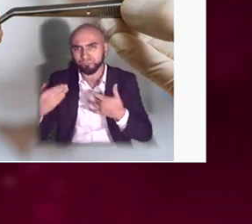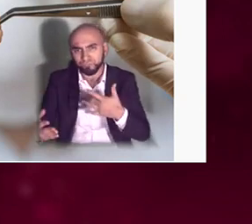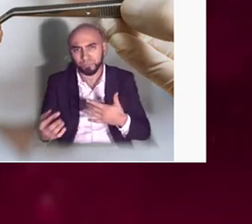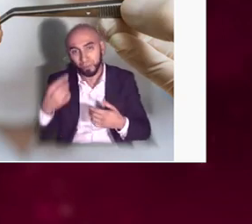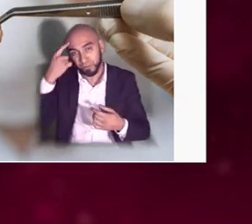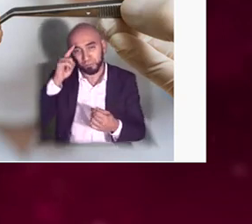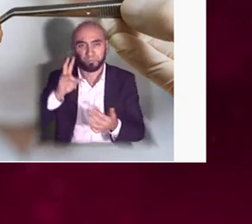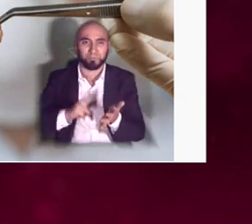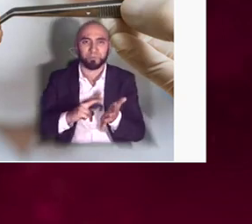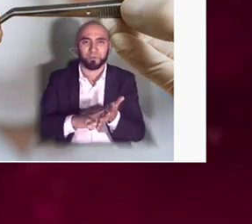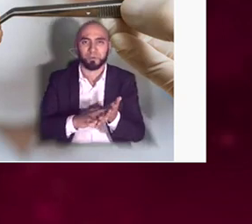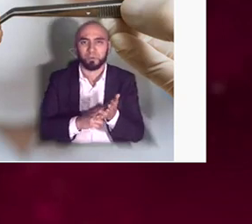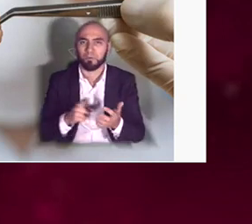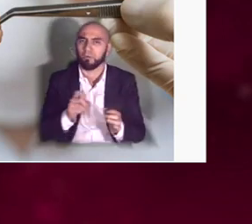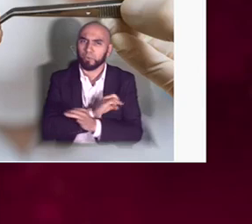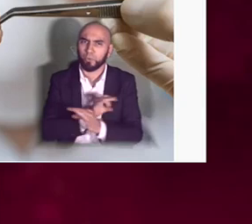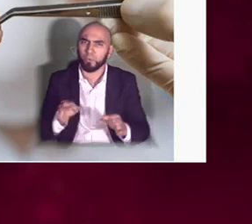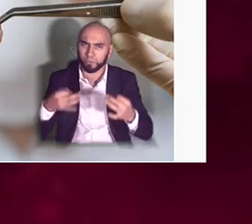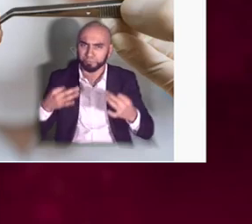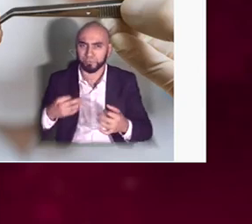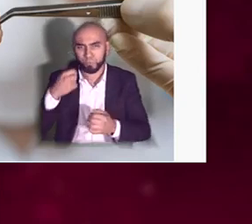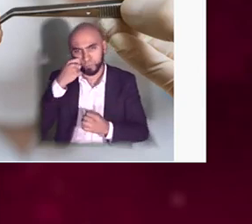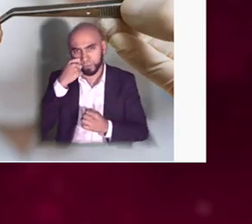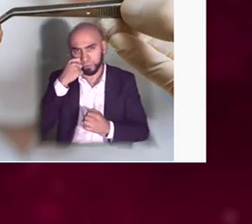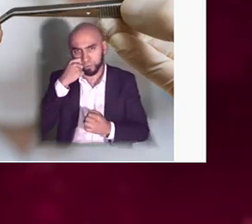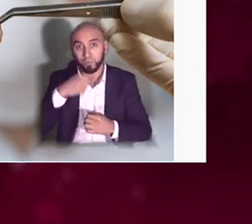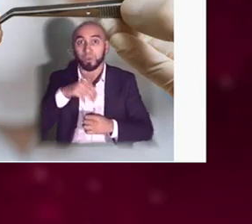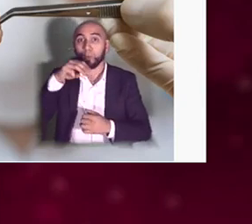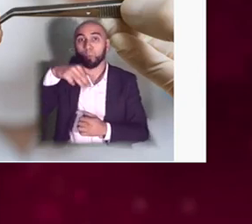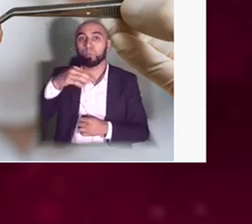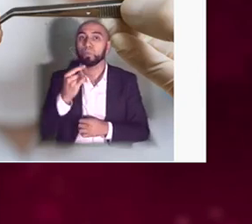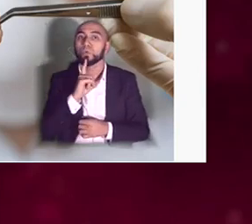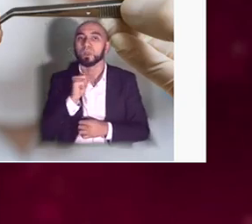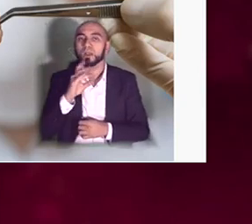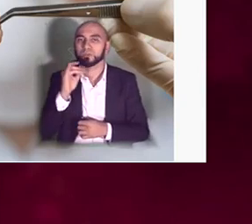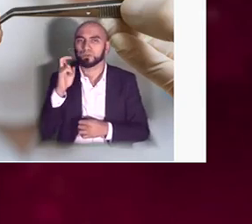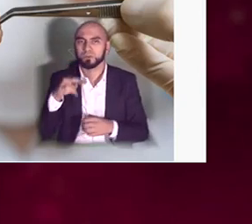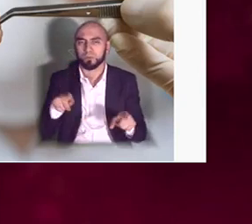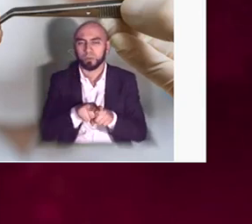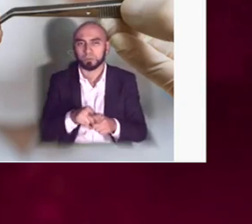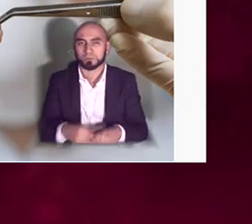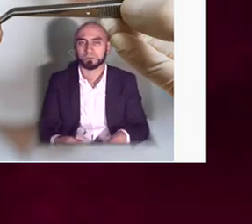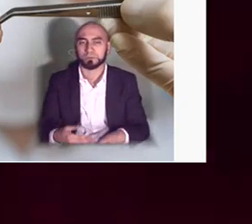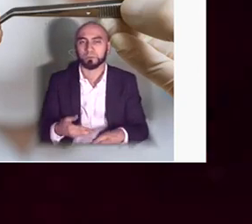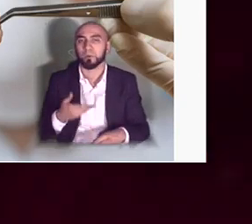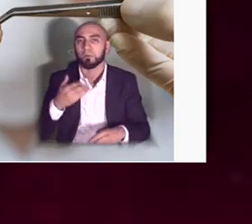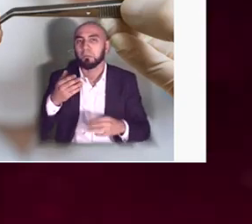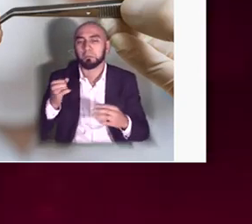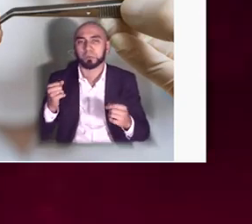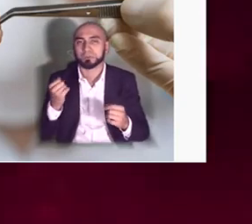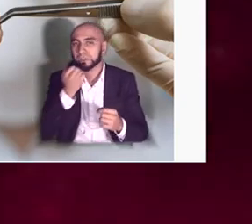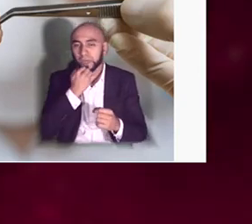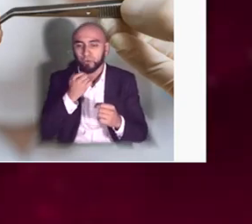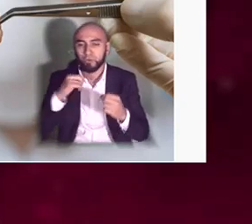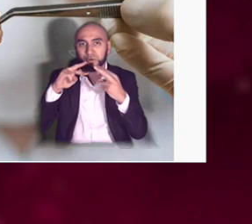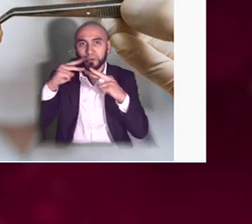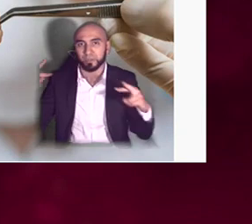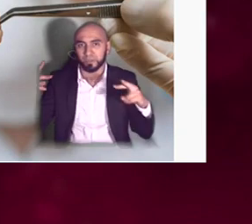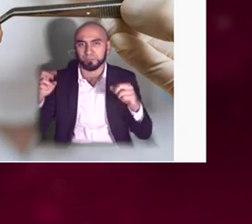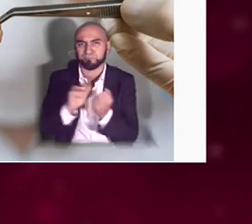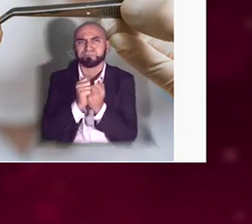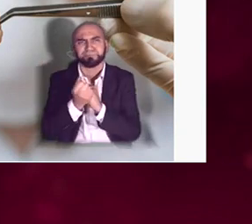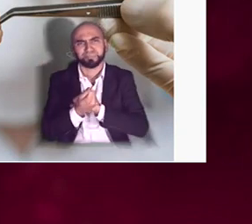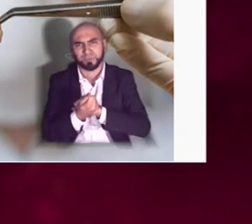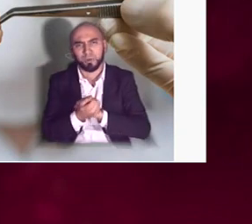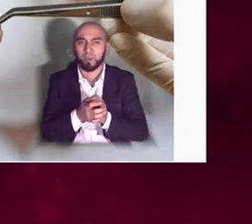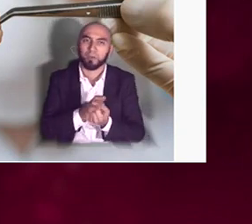ocurre con humanos. Mutación artificial solo recientemente se ha vuelto posible. Tú lo ves en